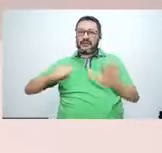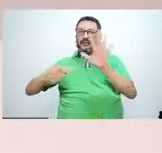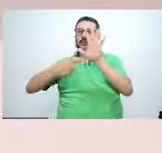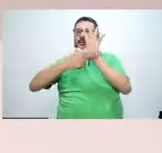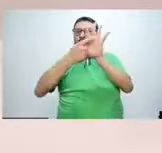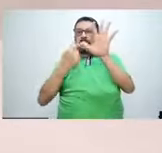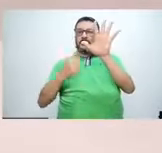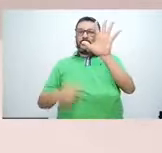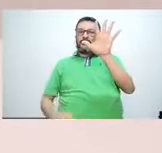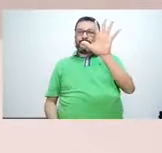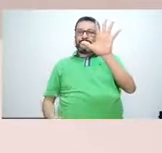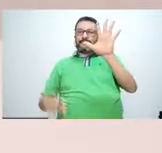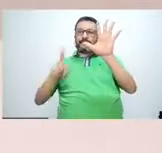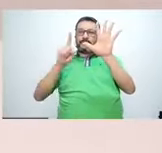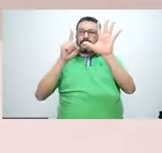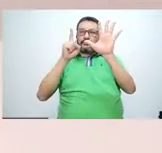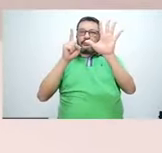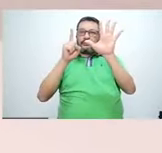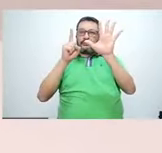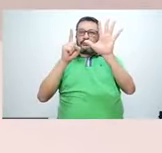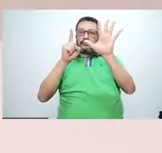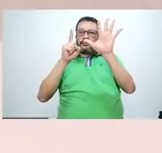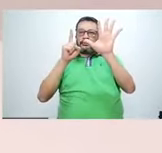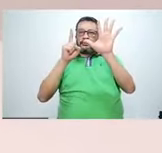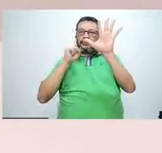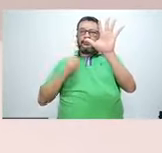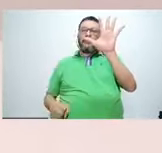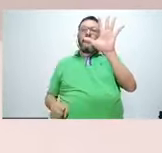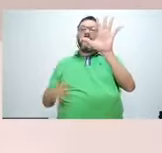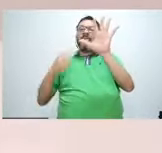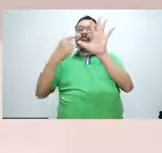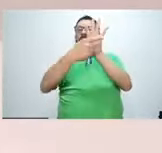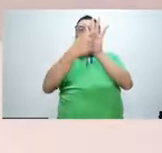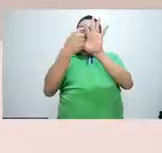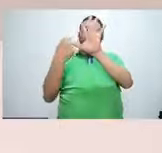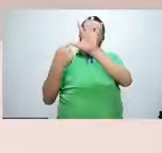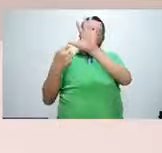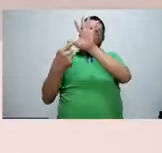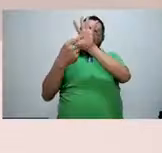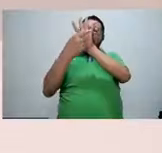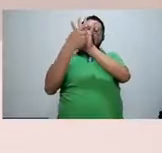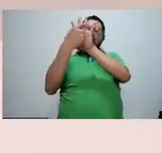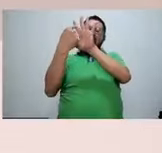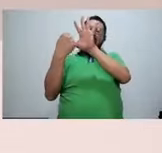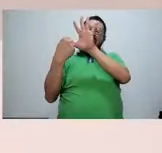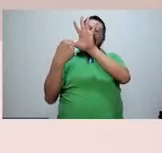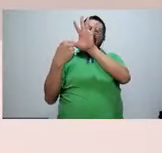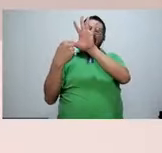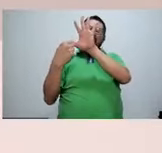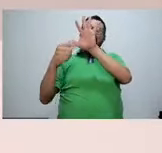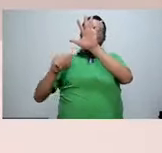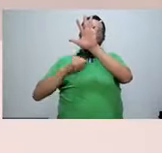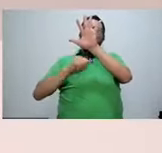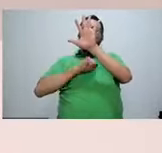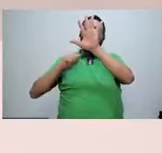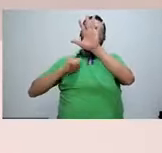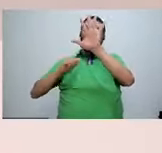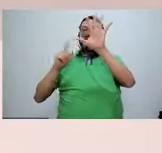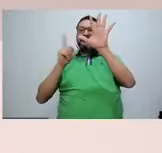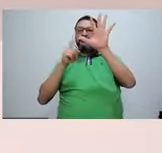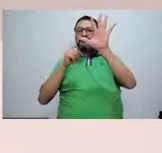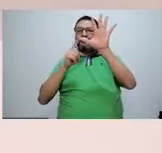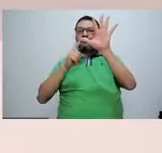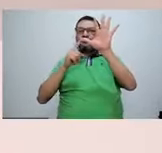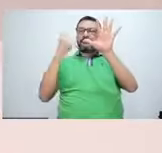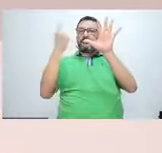Hay 6 medallas, de las cuales 5 son individuales, que son los 4 aparatos, o la quinta, que es la general